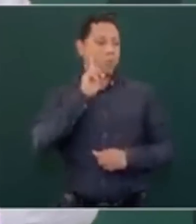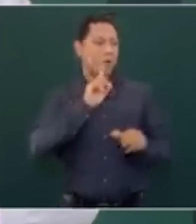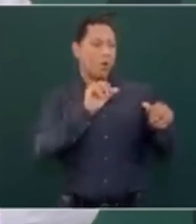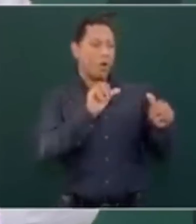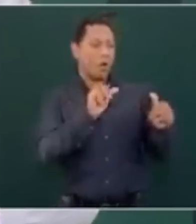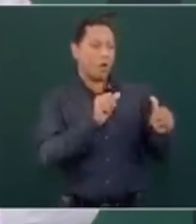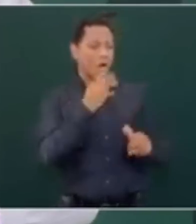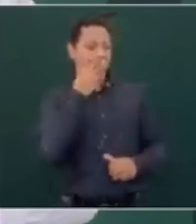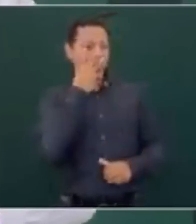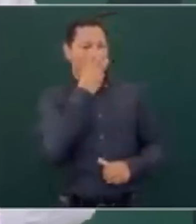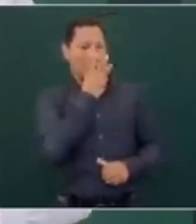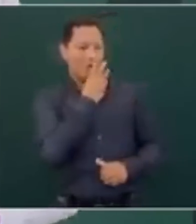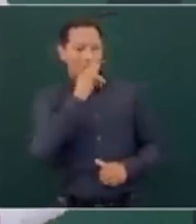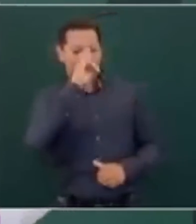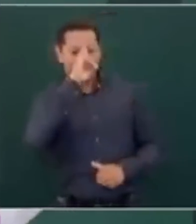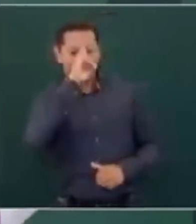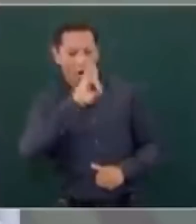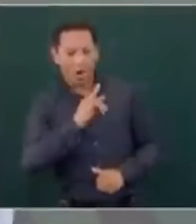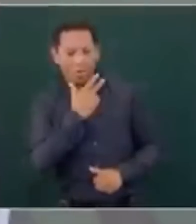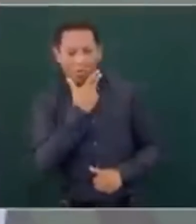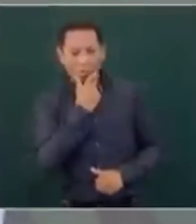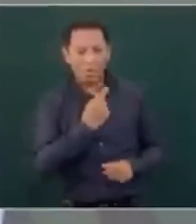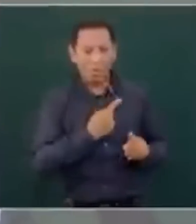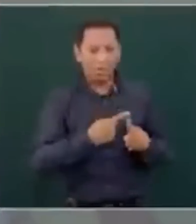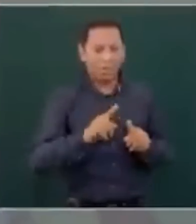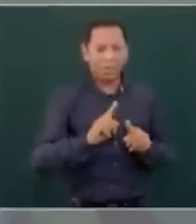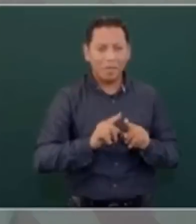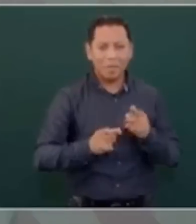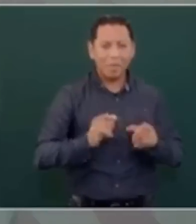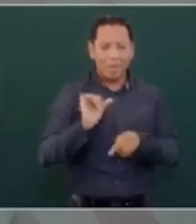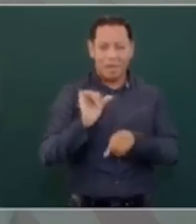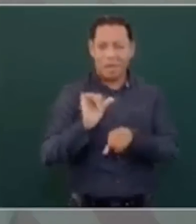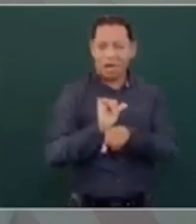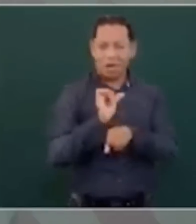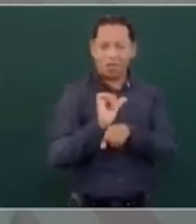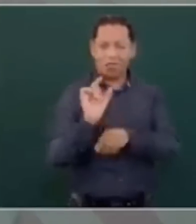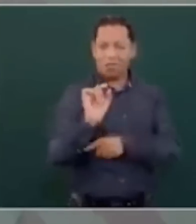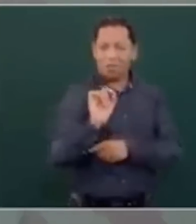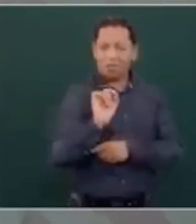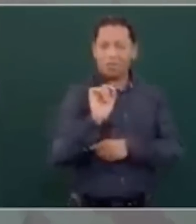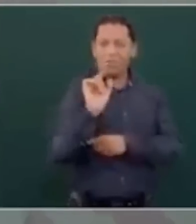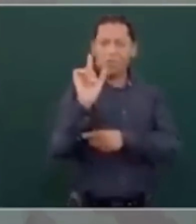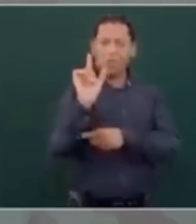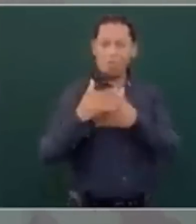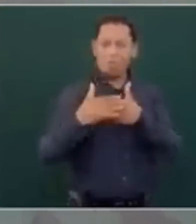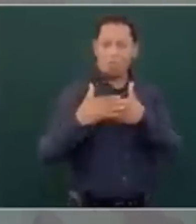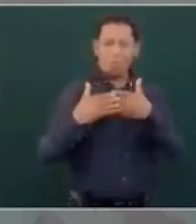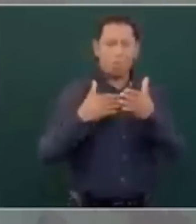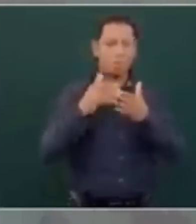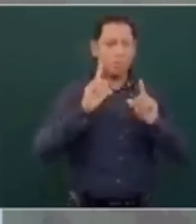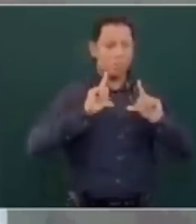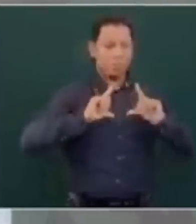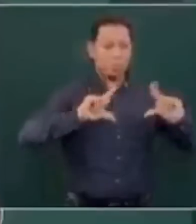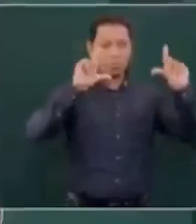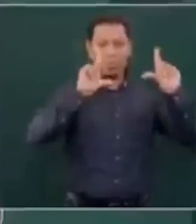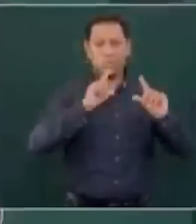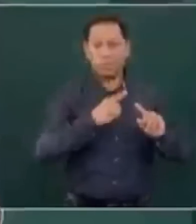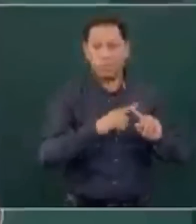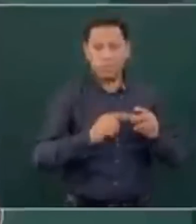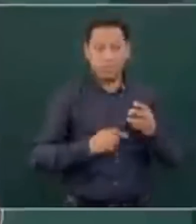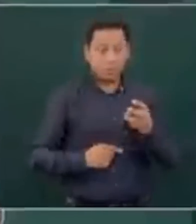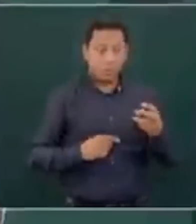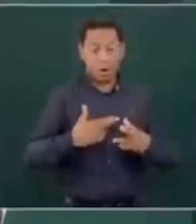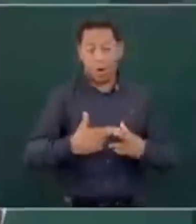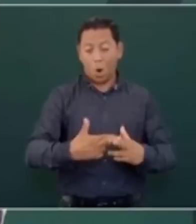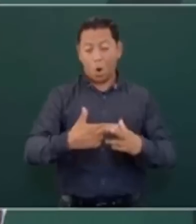guapas, muchachos guapos y carros último modelo, de lujos, y